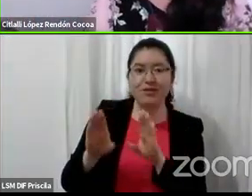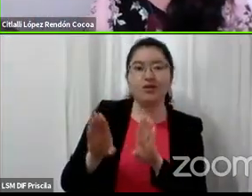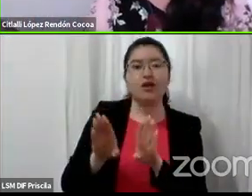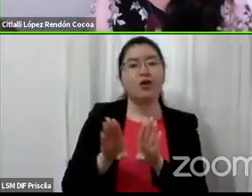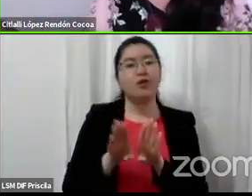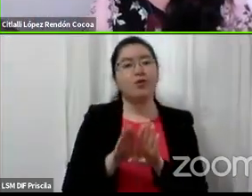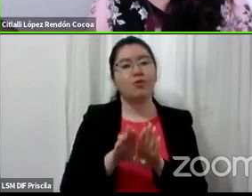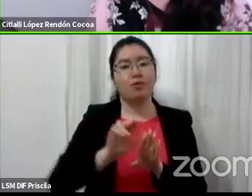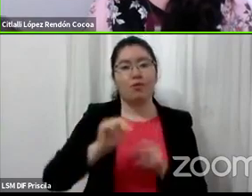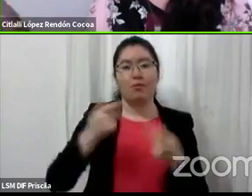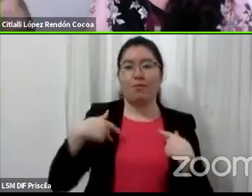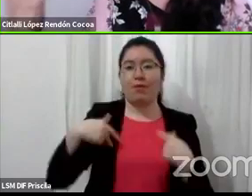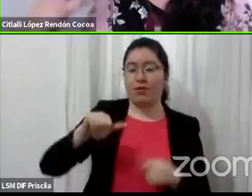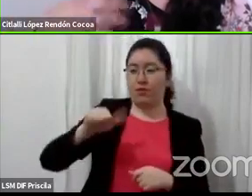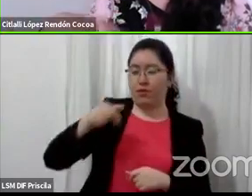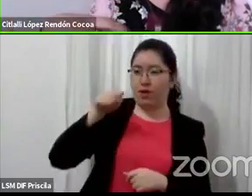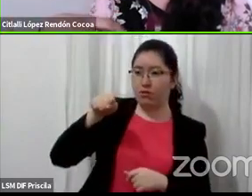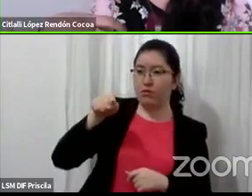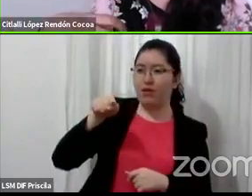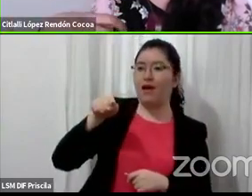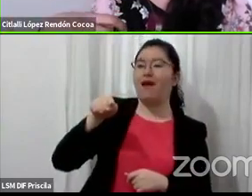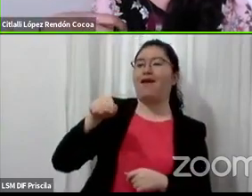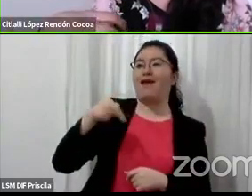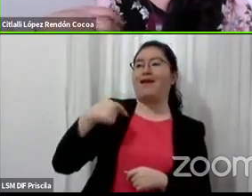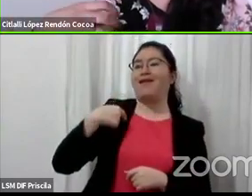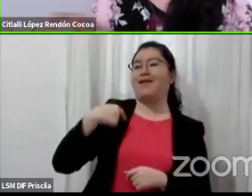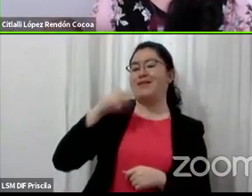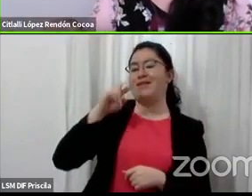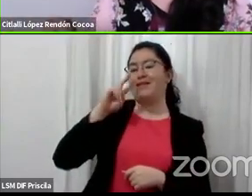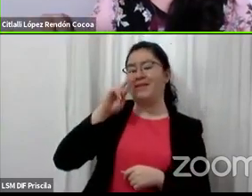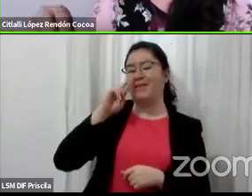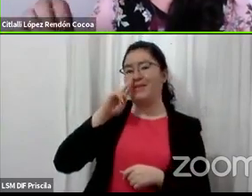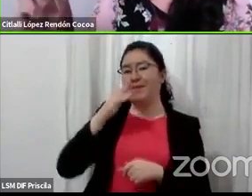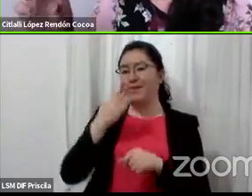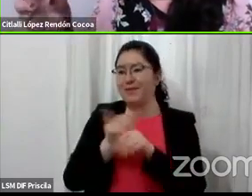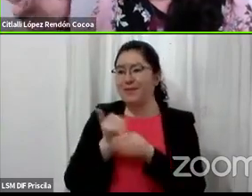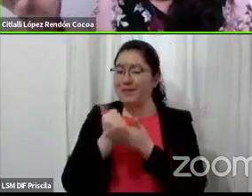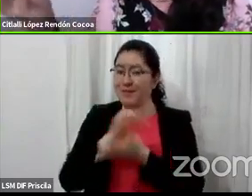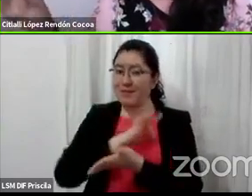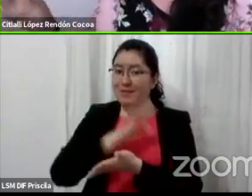la otra persona. Y eso los compromete muchísimo más.